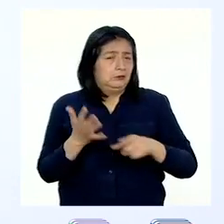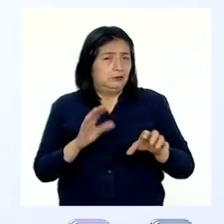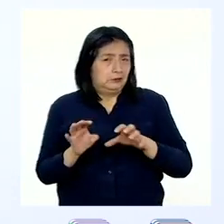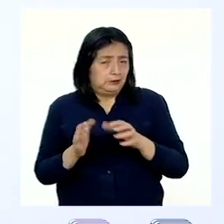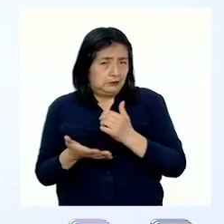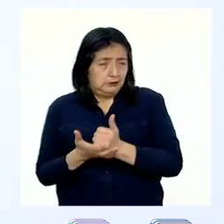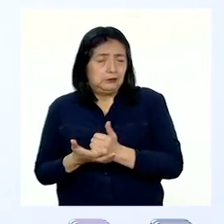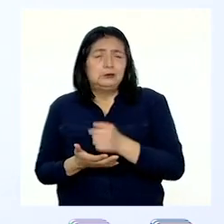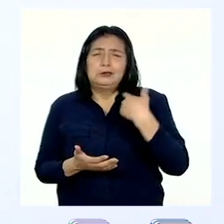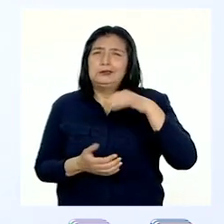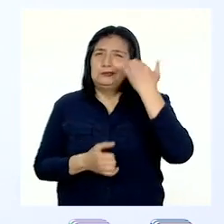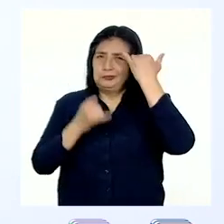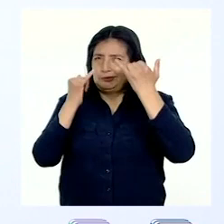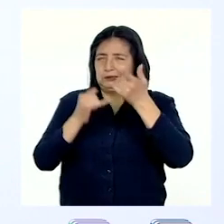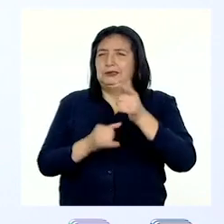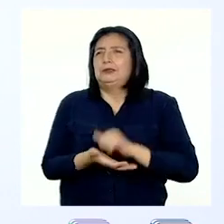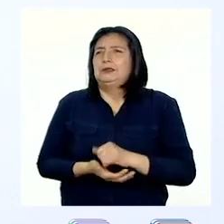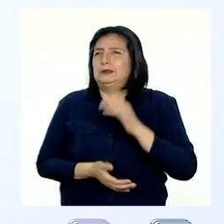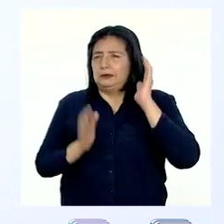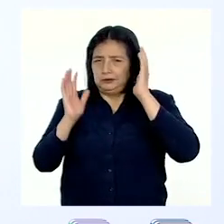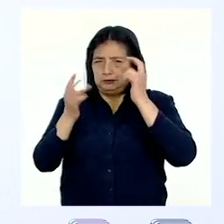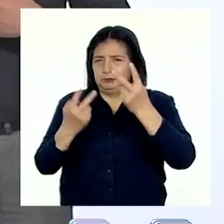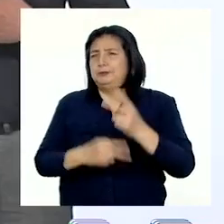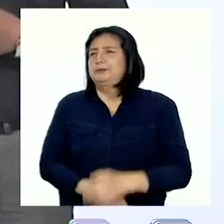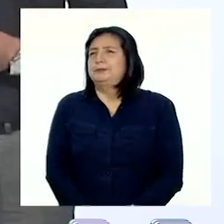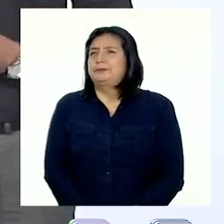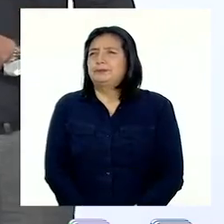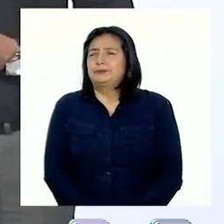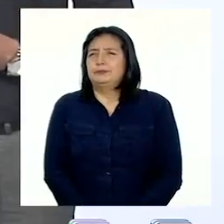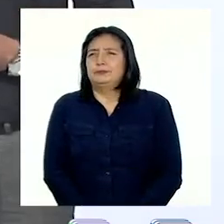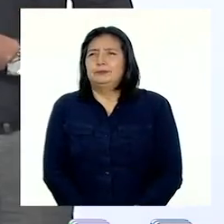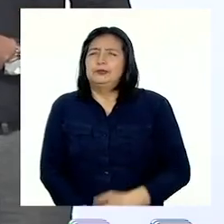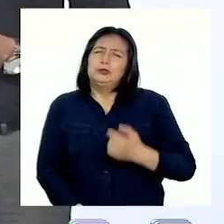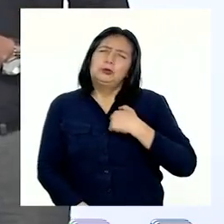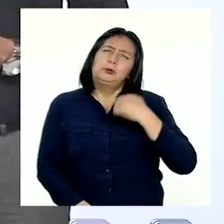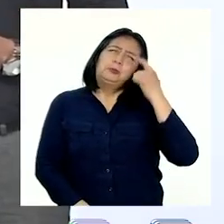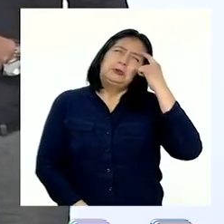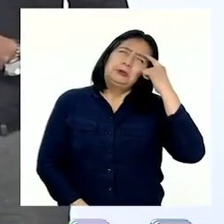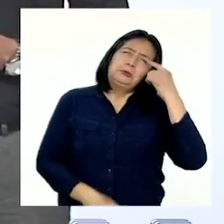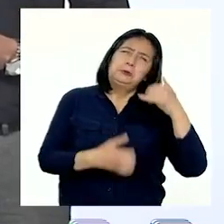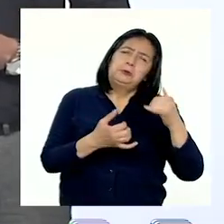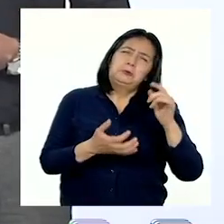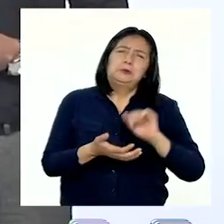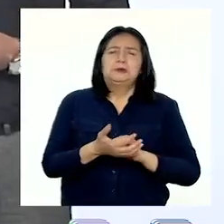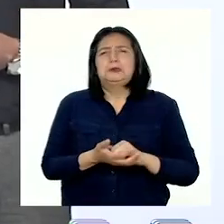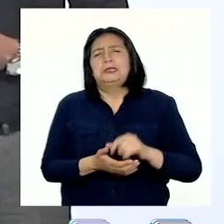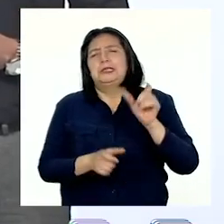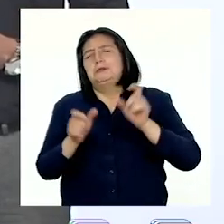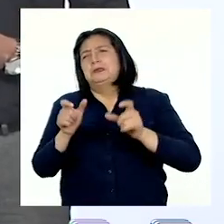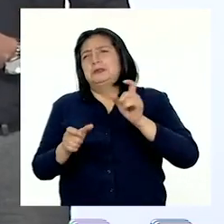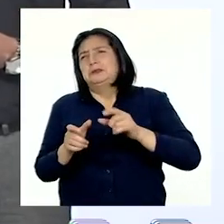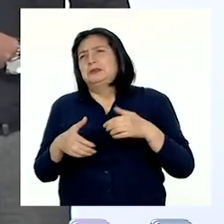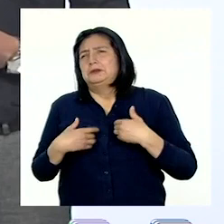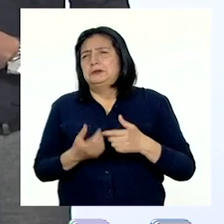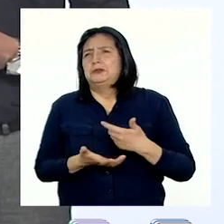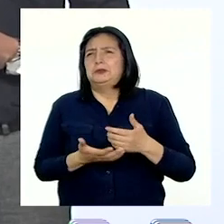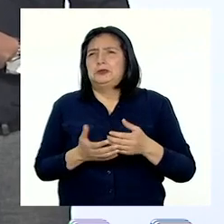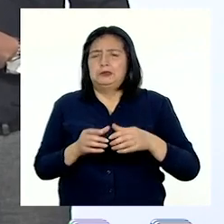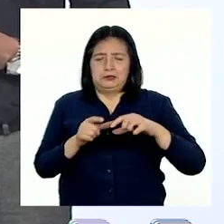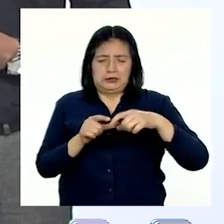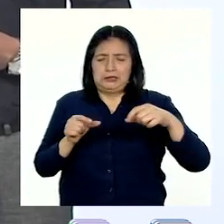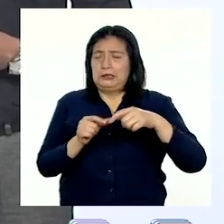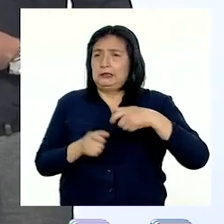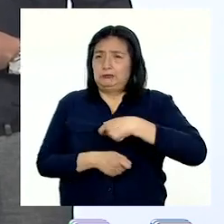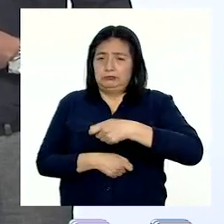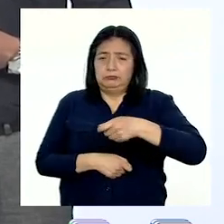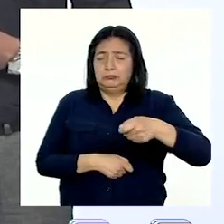hoy ya tienen sus propuestas. Escuchemos. Pensé en un juego en el que los participantes se reparten las